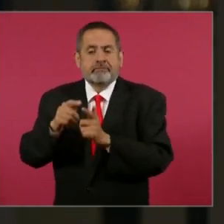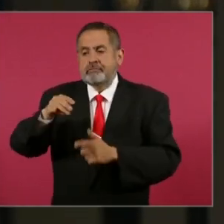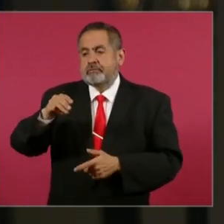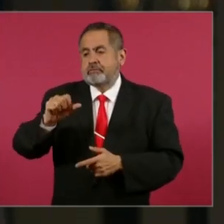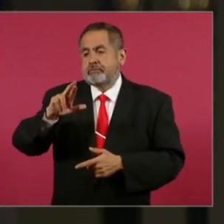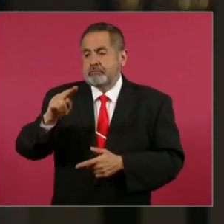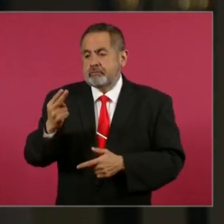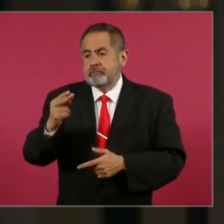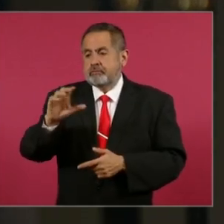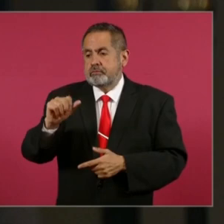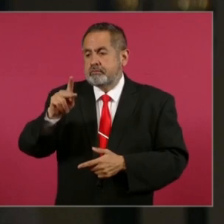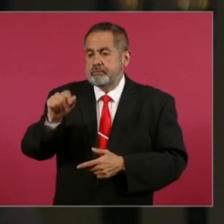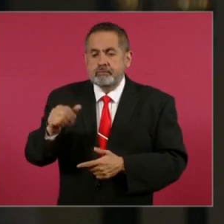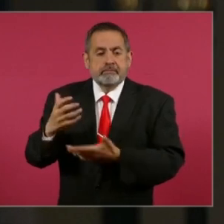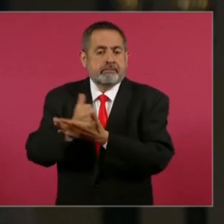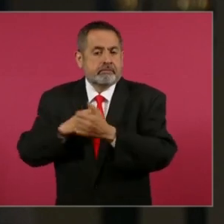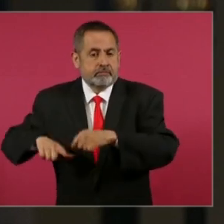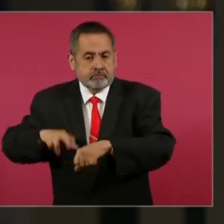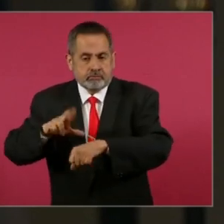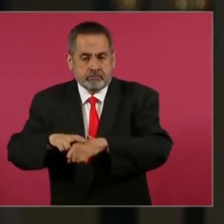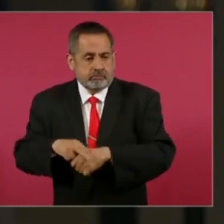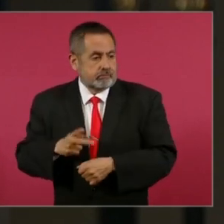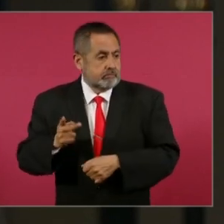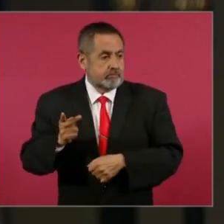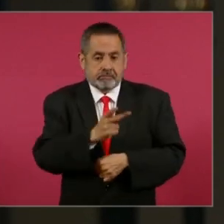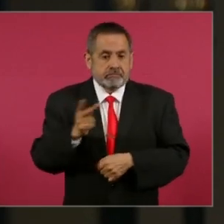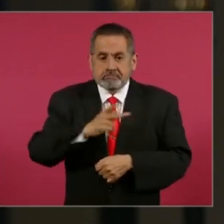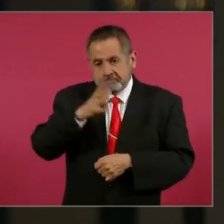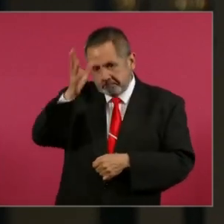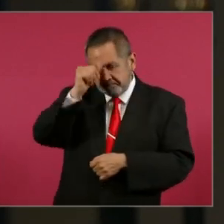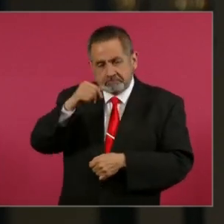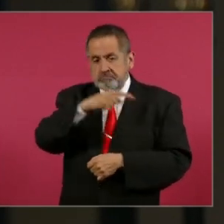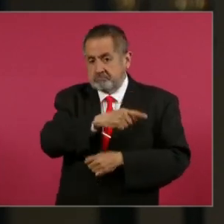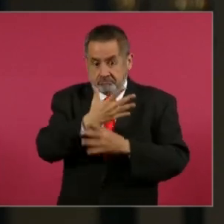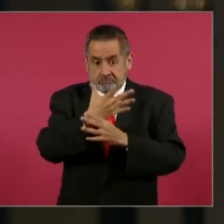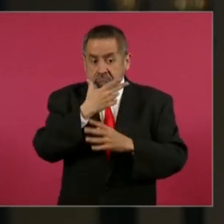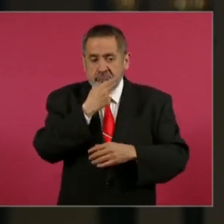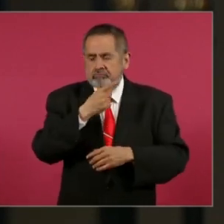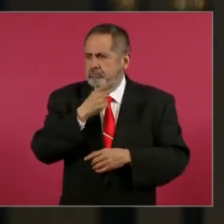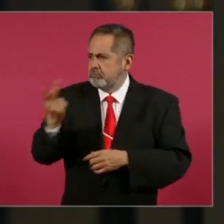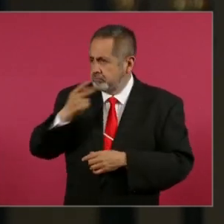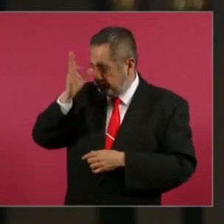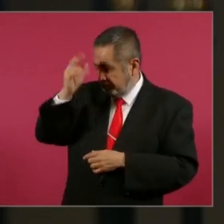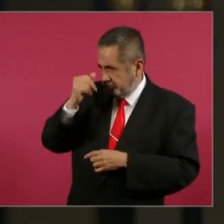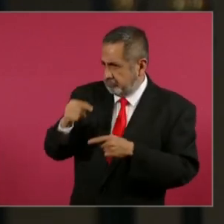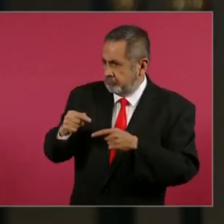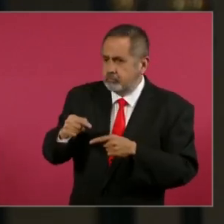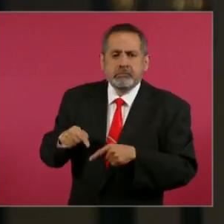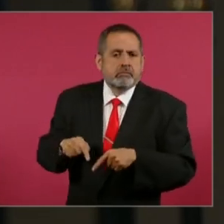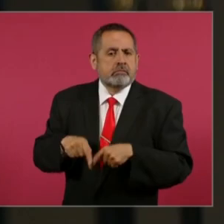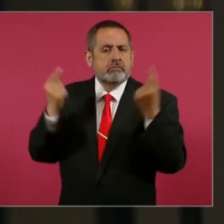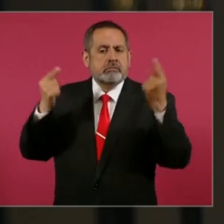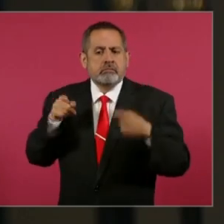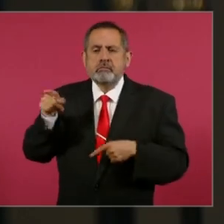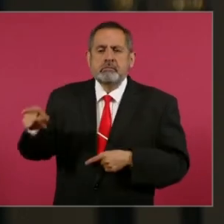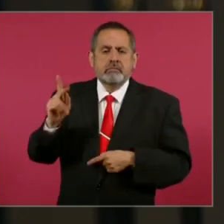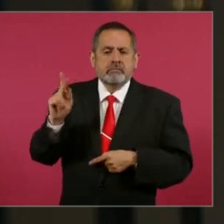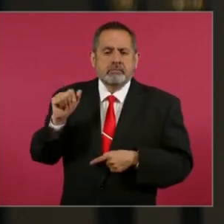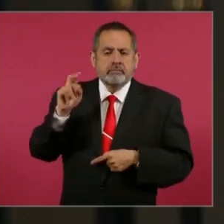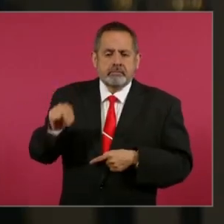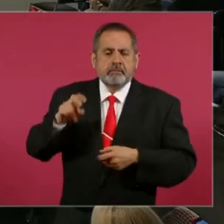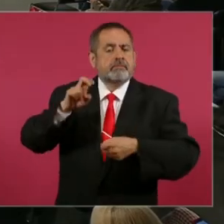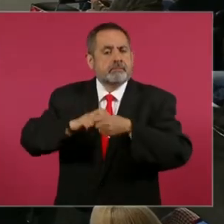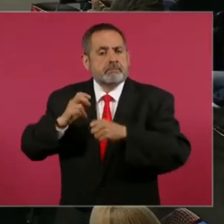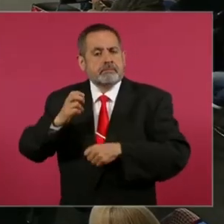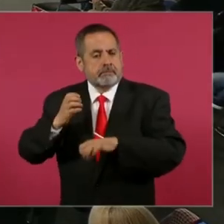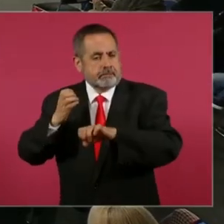El empresario denunció que no se cumplieron los acuerdos que hicieron en su momento con políticos del Partido de Acción Nacional en el estado